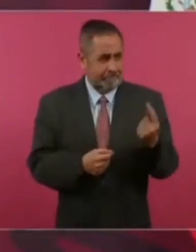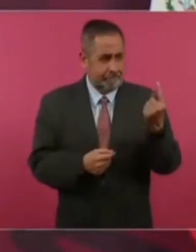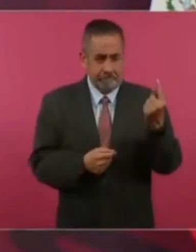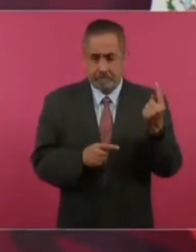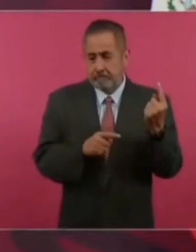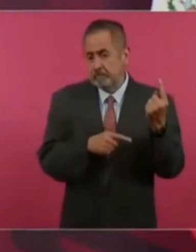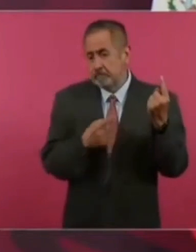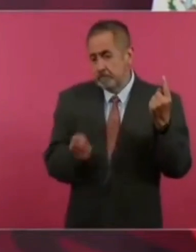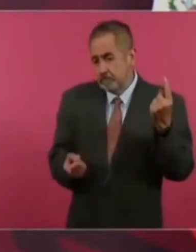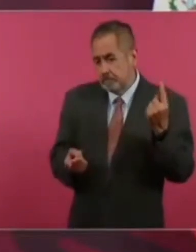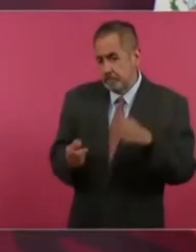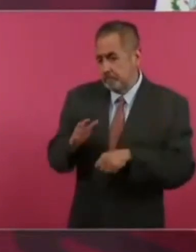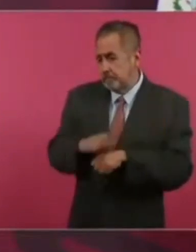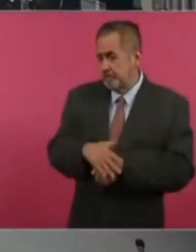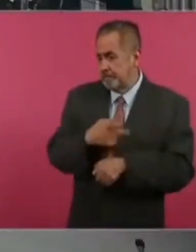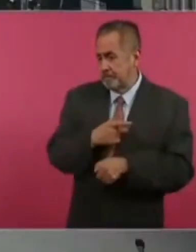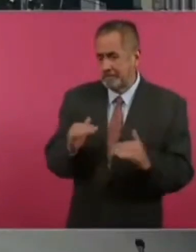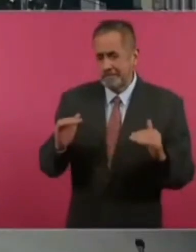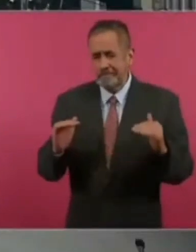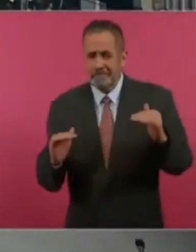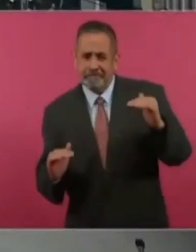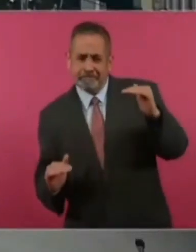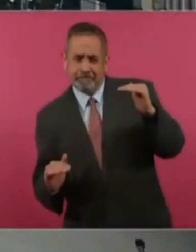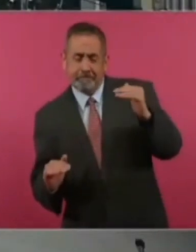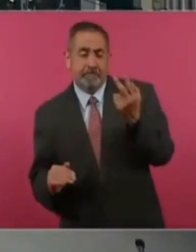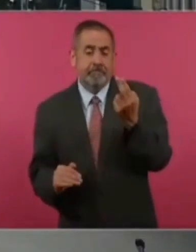que los más pobres.